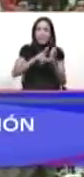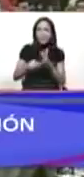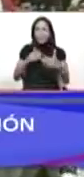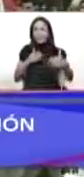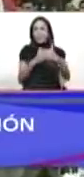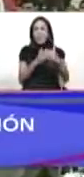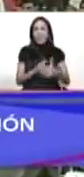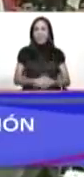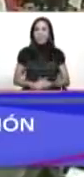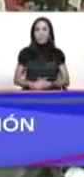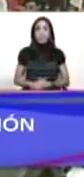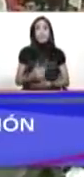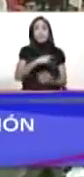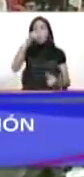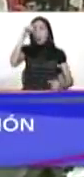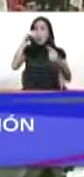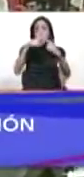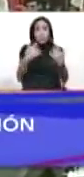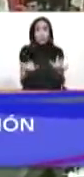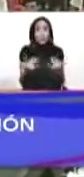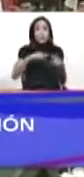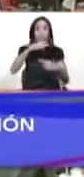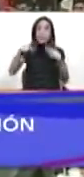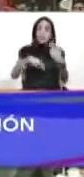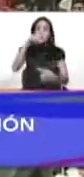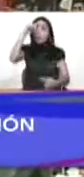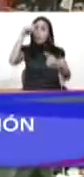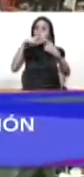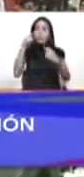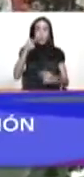Es una gran tarea de la revolución bolivariana.